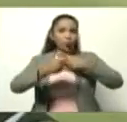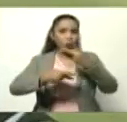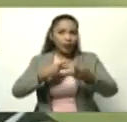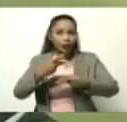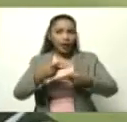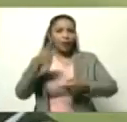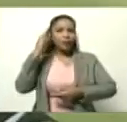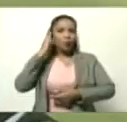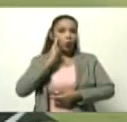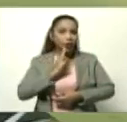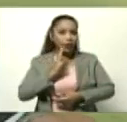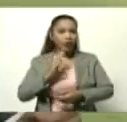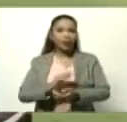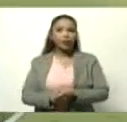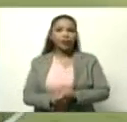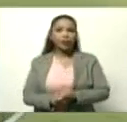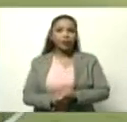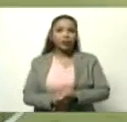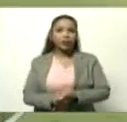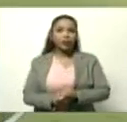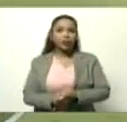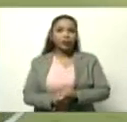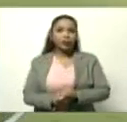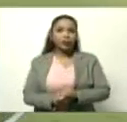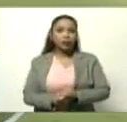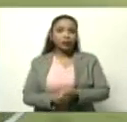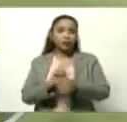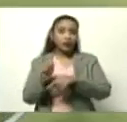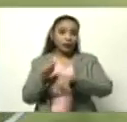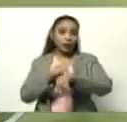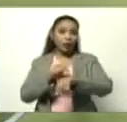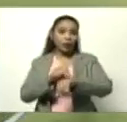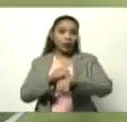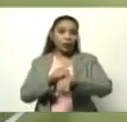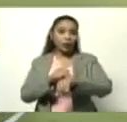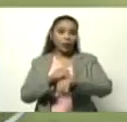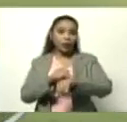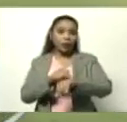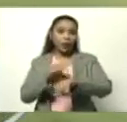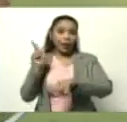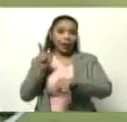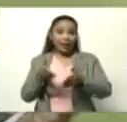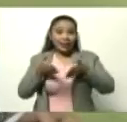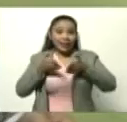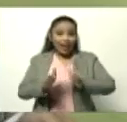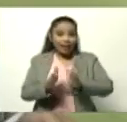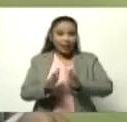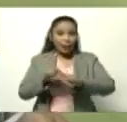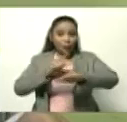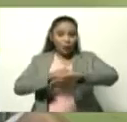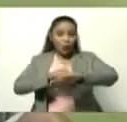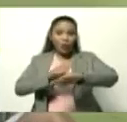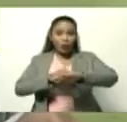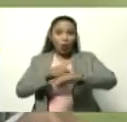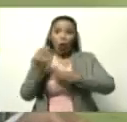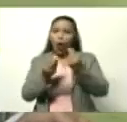bolívar y ese es el momento en que surge verdaderamente como decía